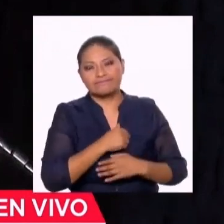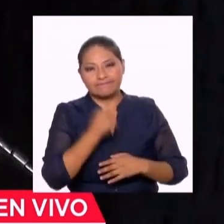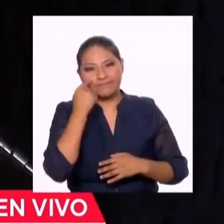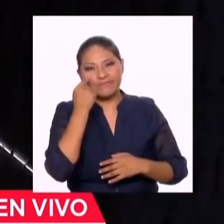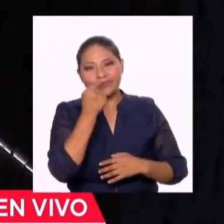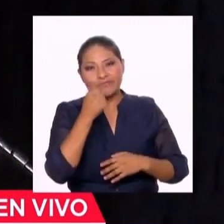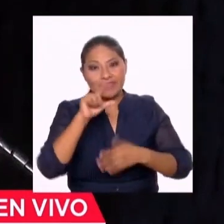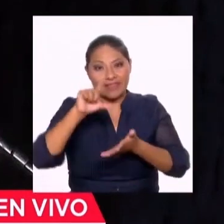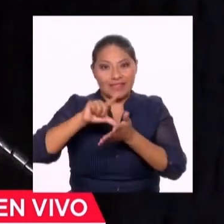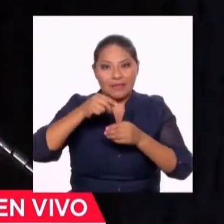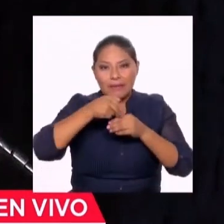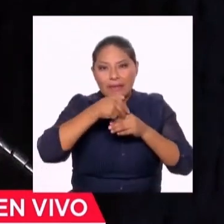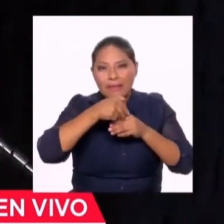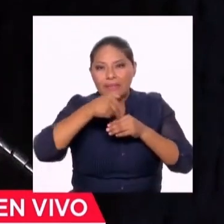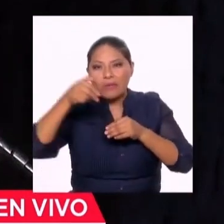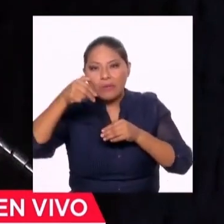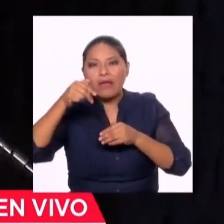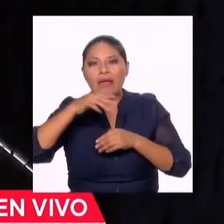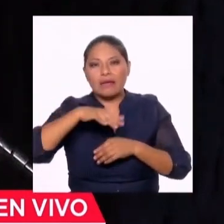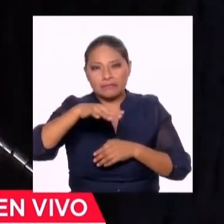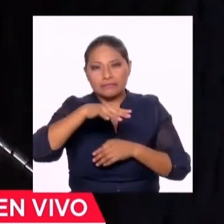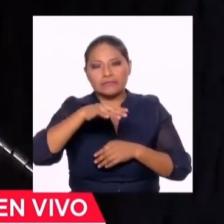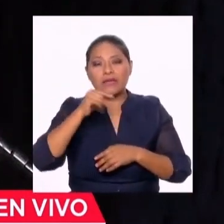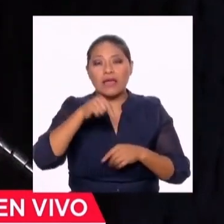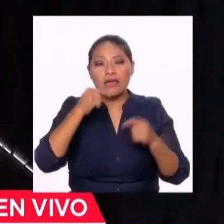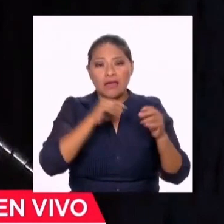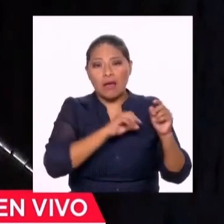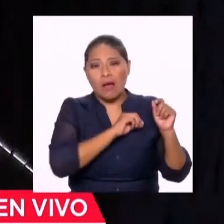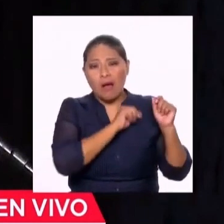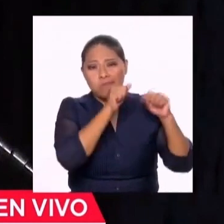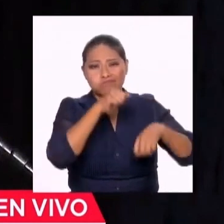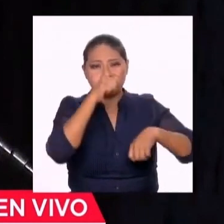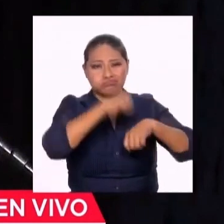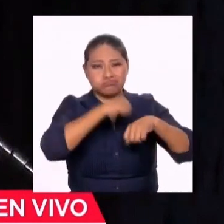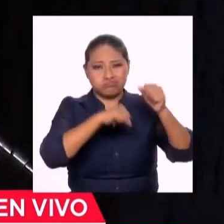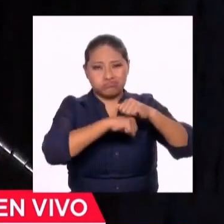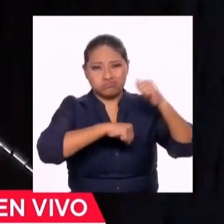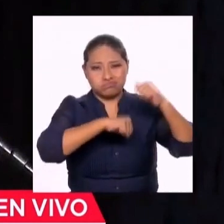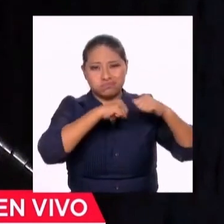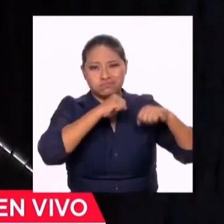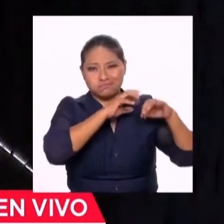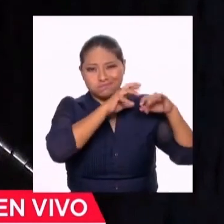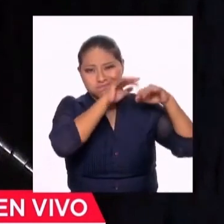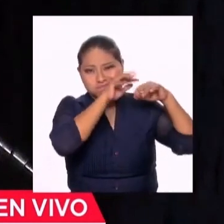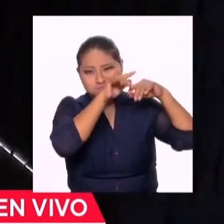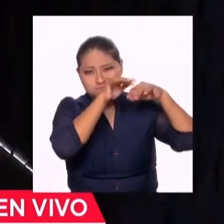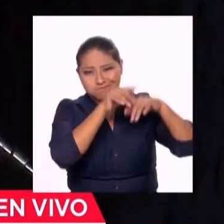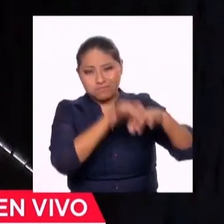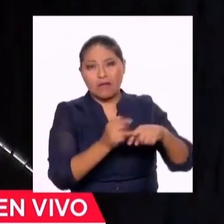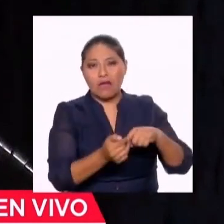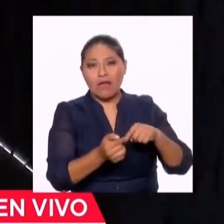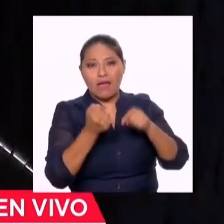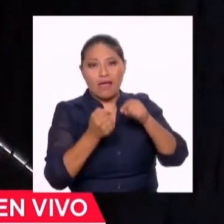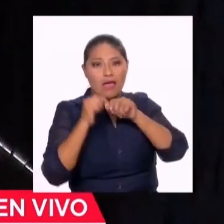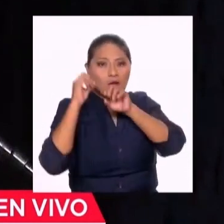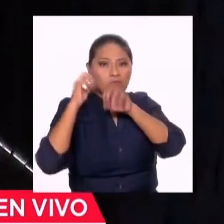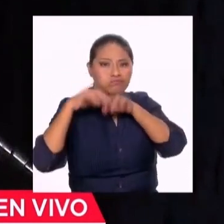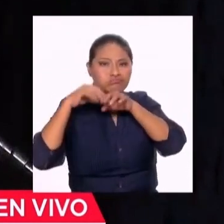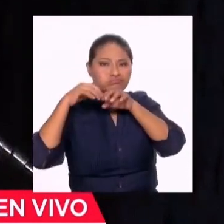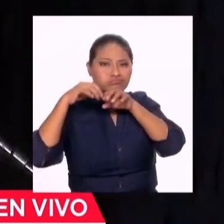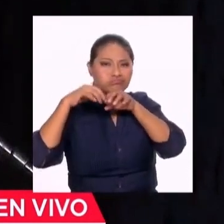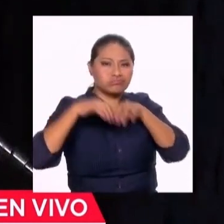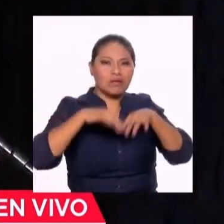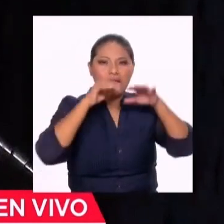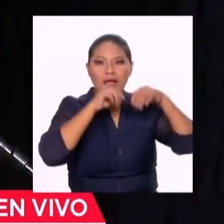de nuestra Lima, donde el deslizamiento de tierras, producto de las lluvias, provocó